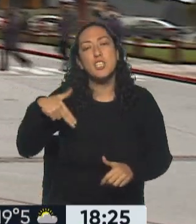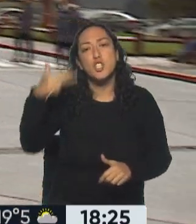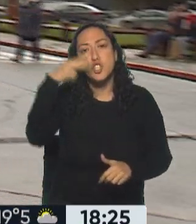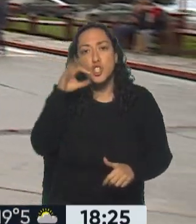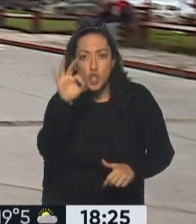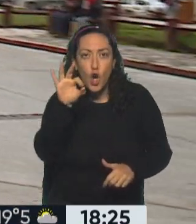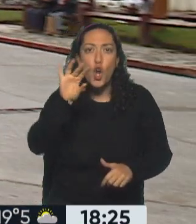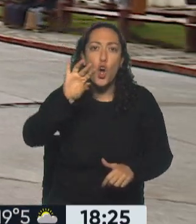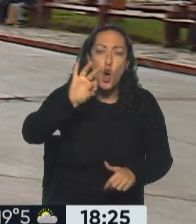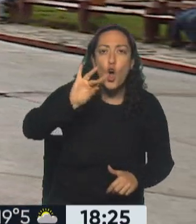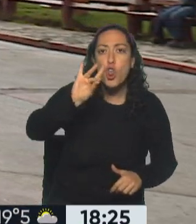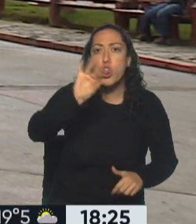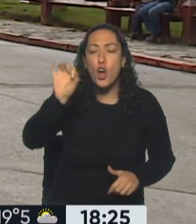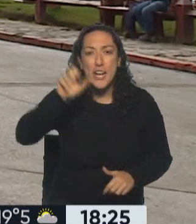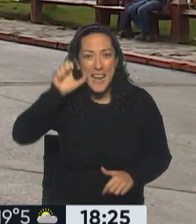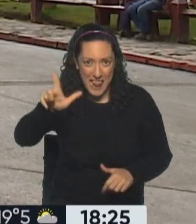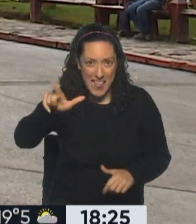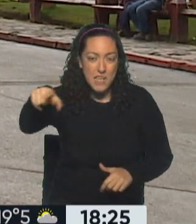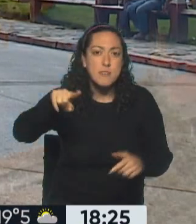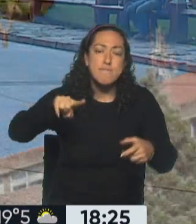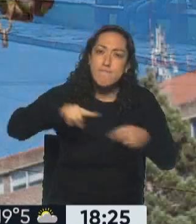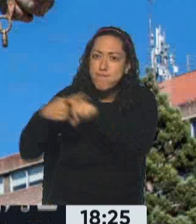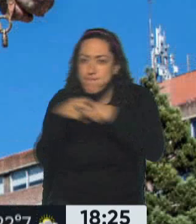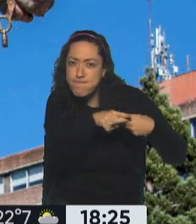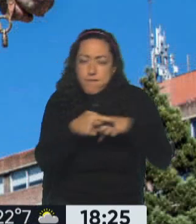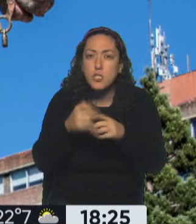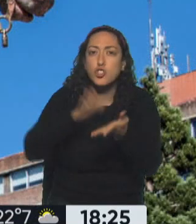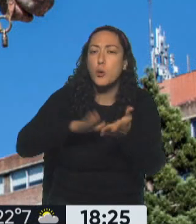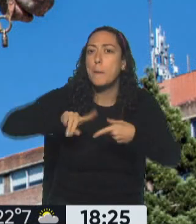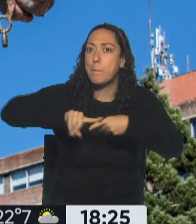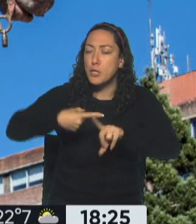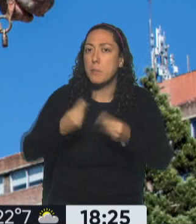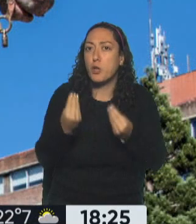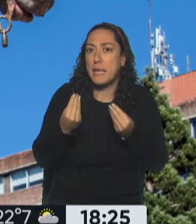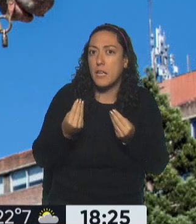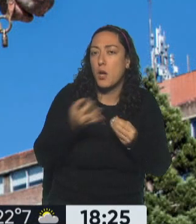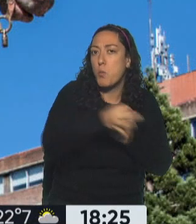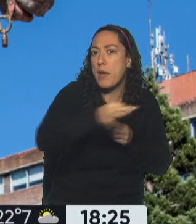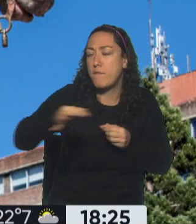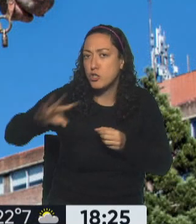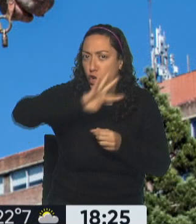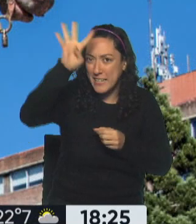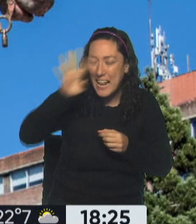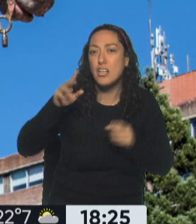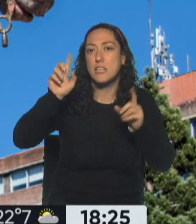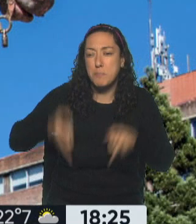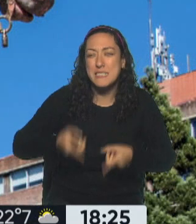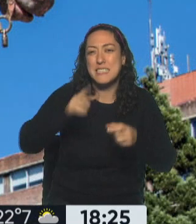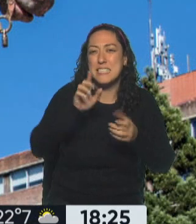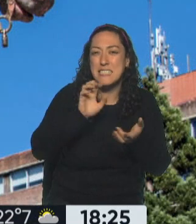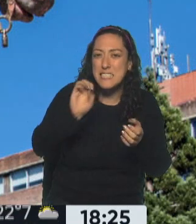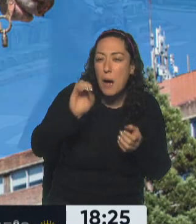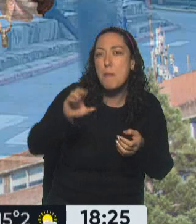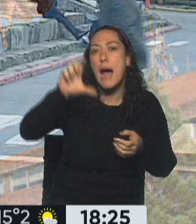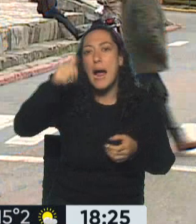trata de una disputa política donde se ponen sobre la mesa los aspectos relacionados a los pueblos originarios y la campaña al desierto, pero también a